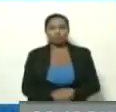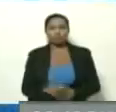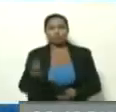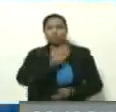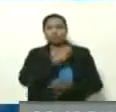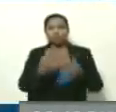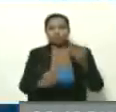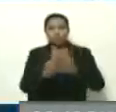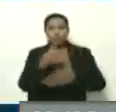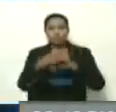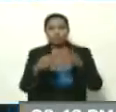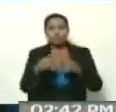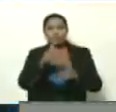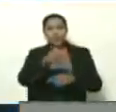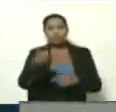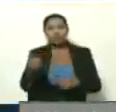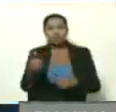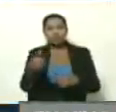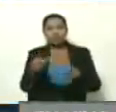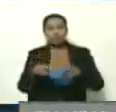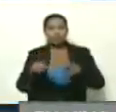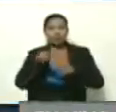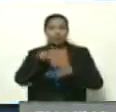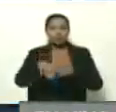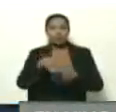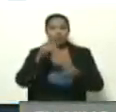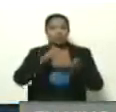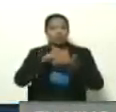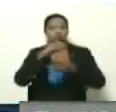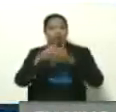potencialidades de cada región, de cada estado, ponerla